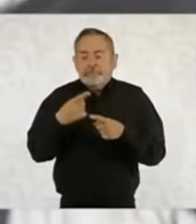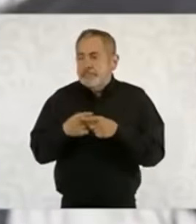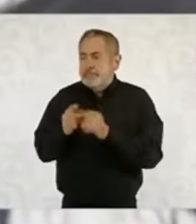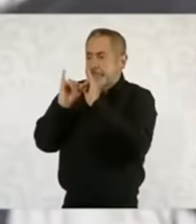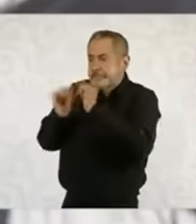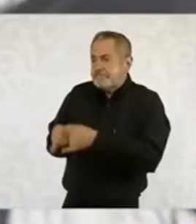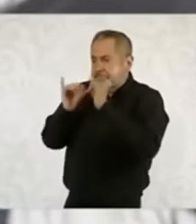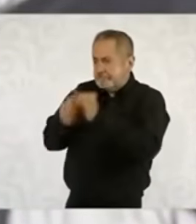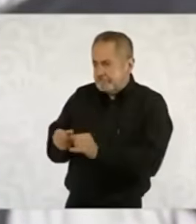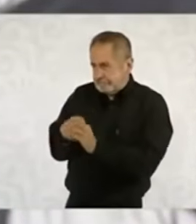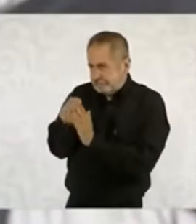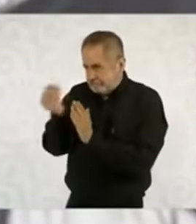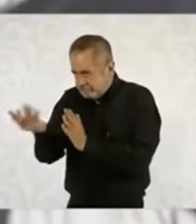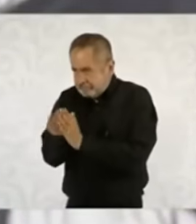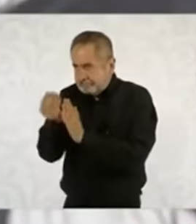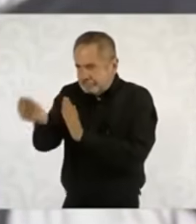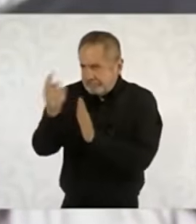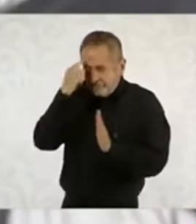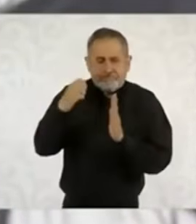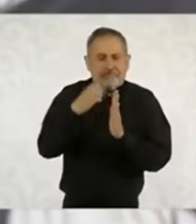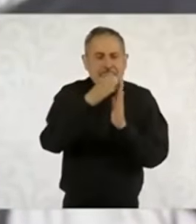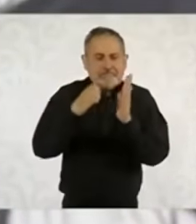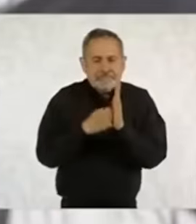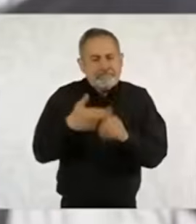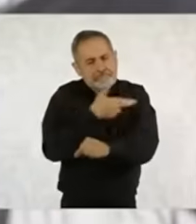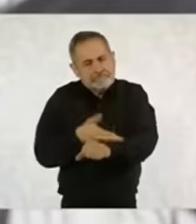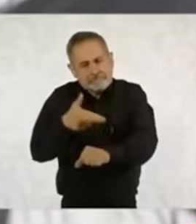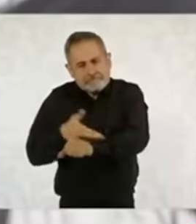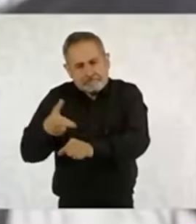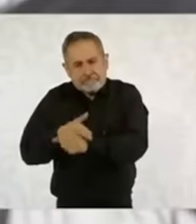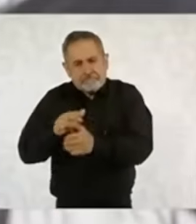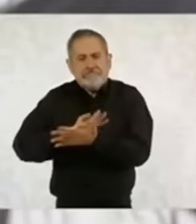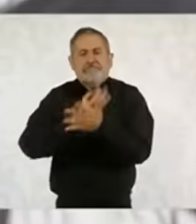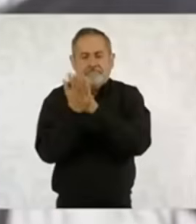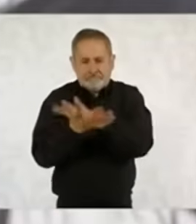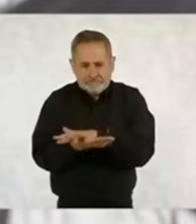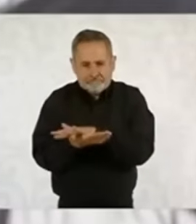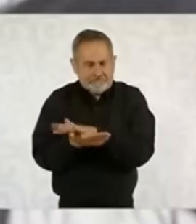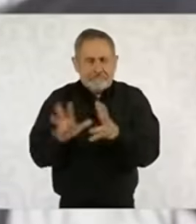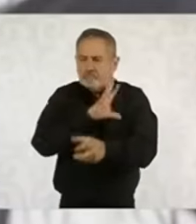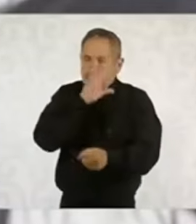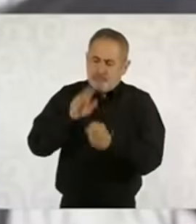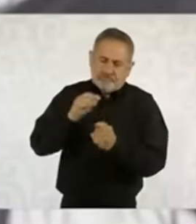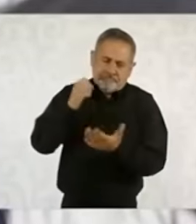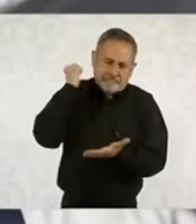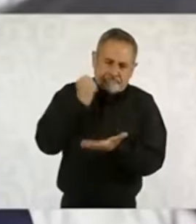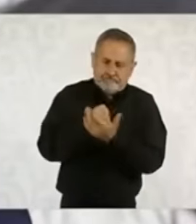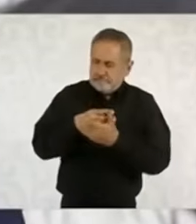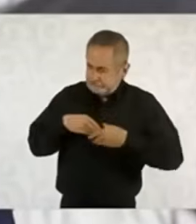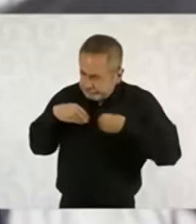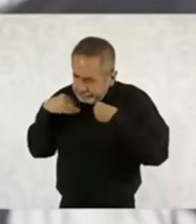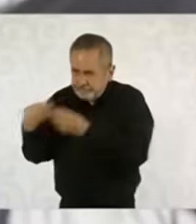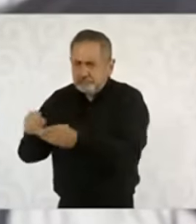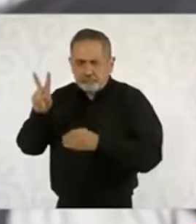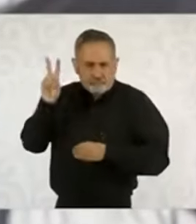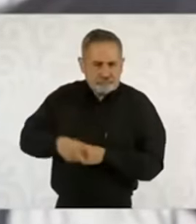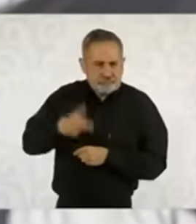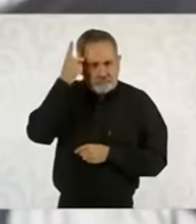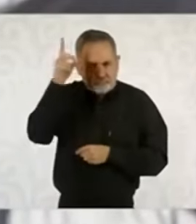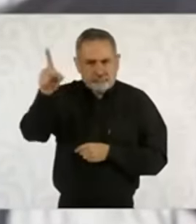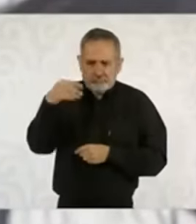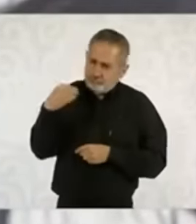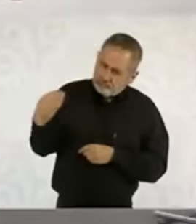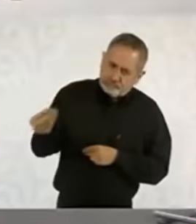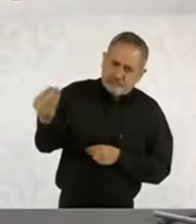de escrituración, es decir, pasamos de la regularización a la escrituración donde ya les damos su título de propiedad o su